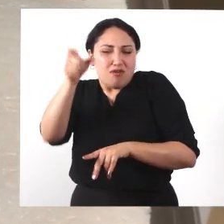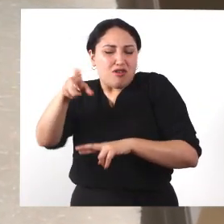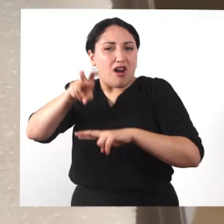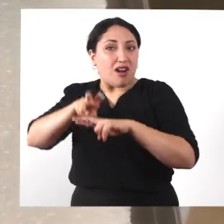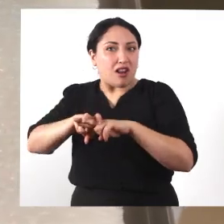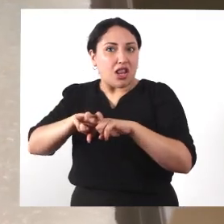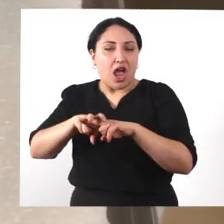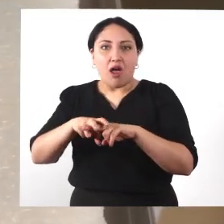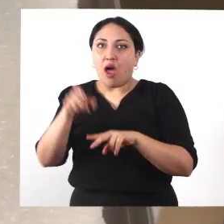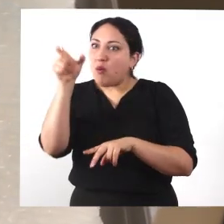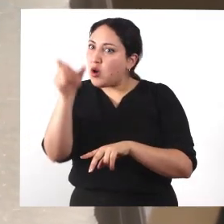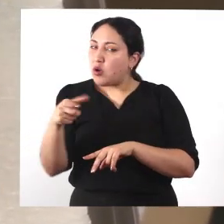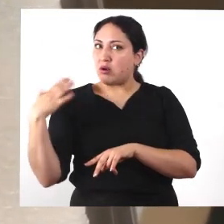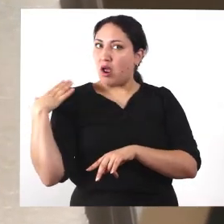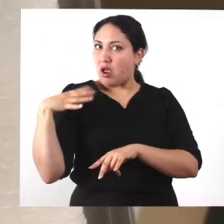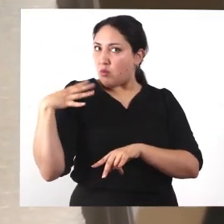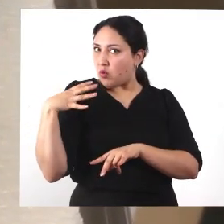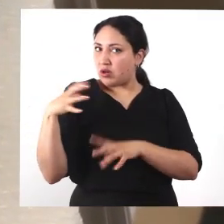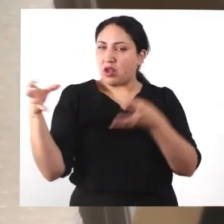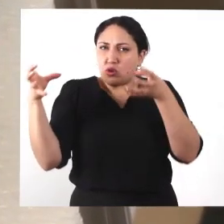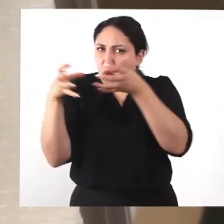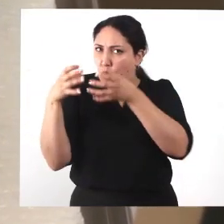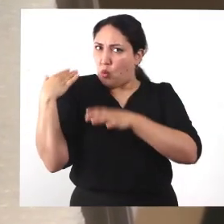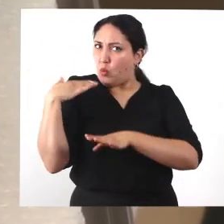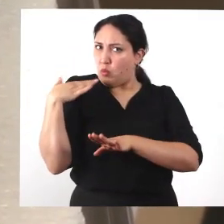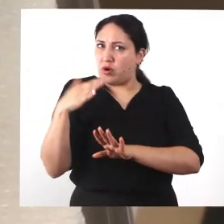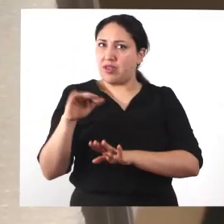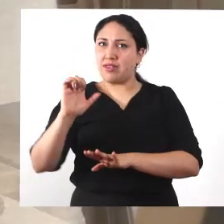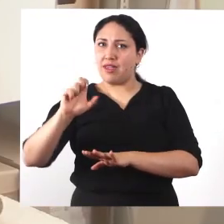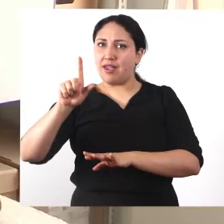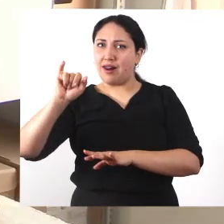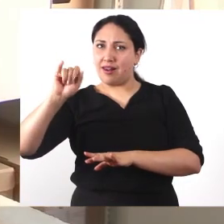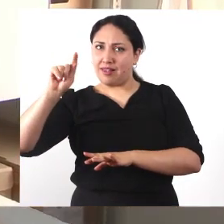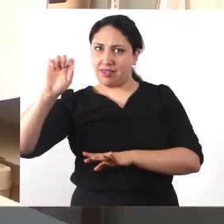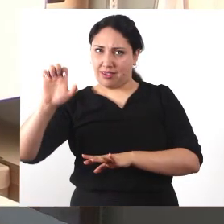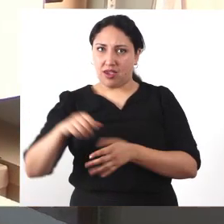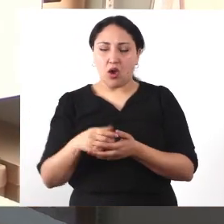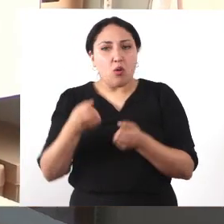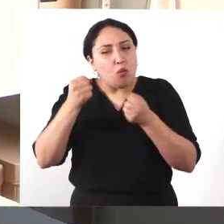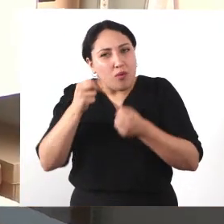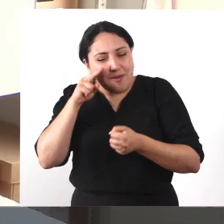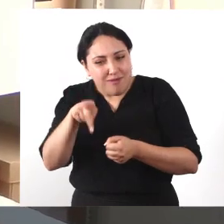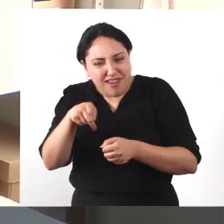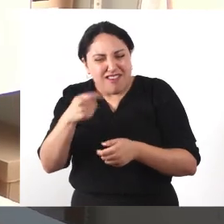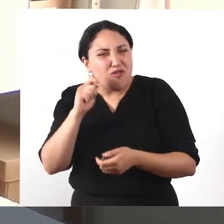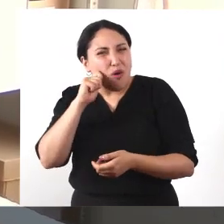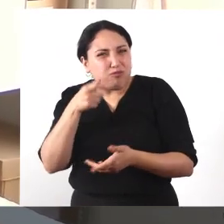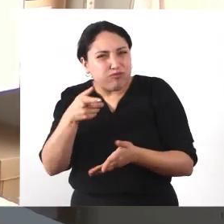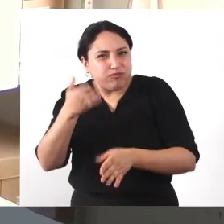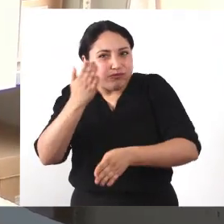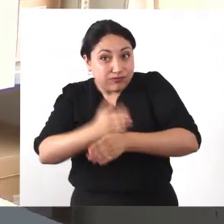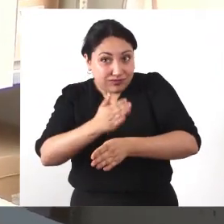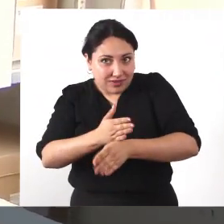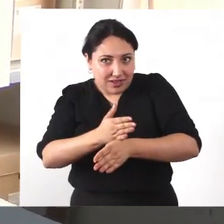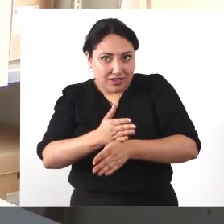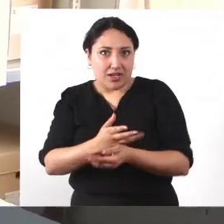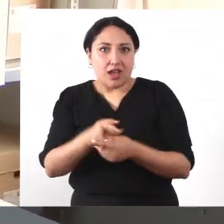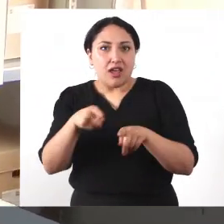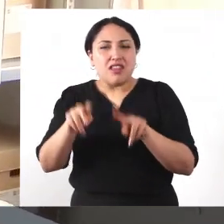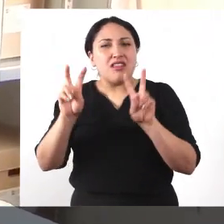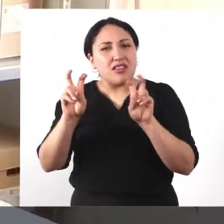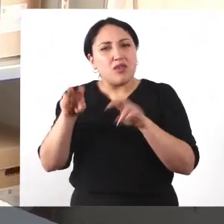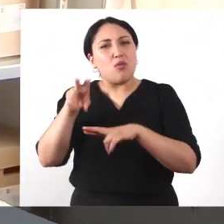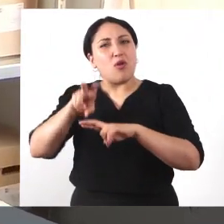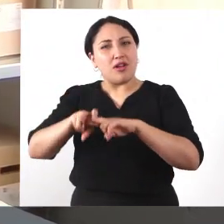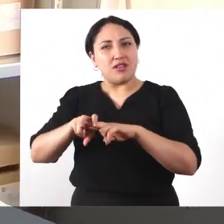por personajes de importancia, por personajes de élite. Como pueden ver, es de madera. Y de este tipo